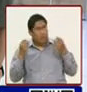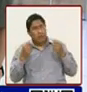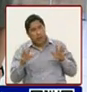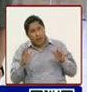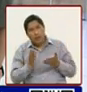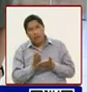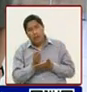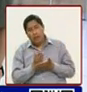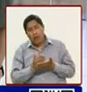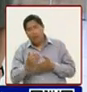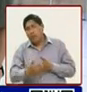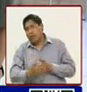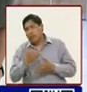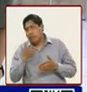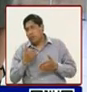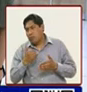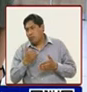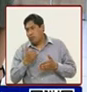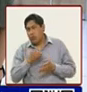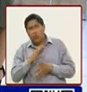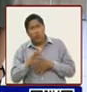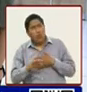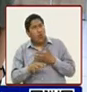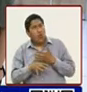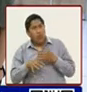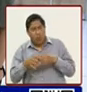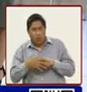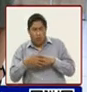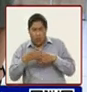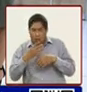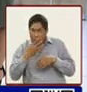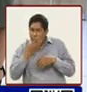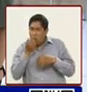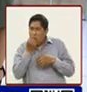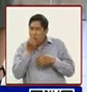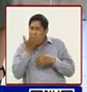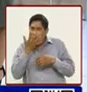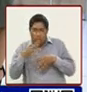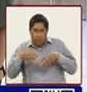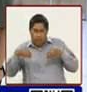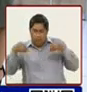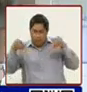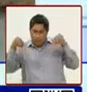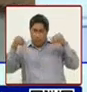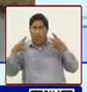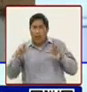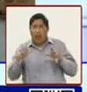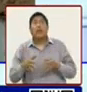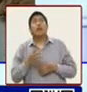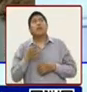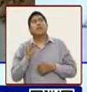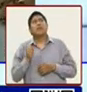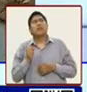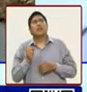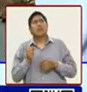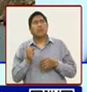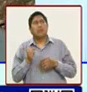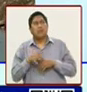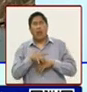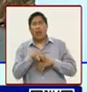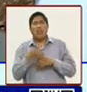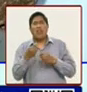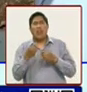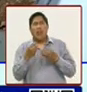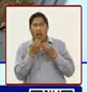realidad en la parte posterior están totalmente húmedos. Sí, ya con tanto trabajo que se ha